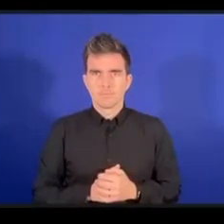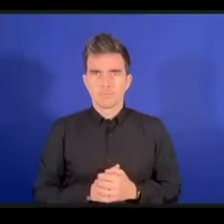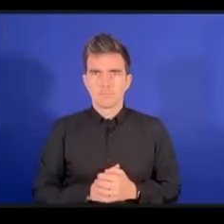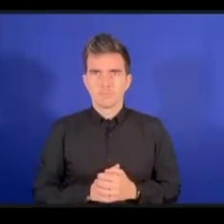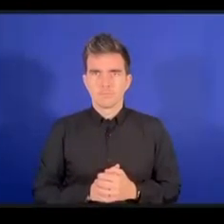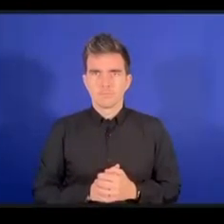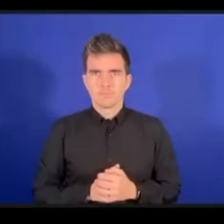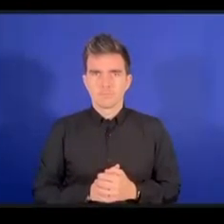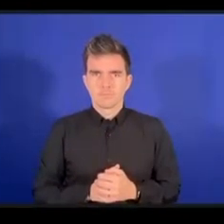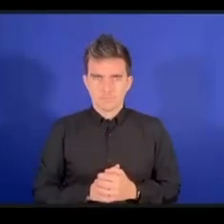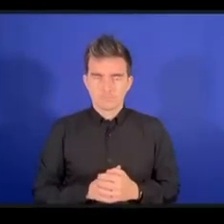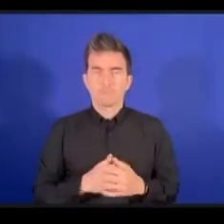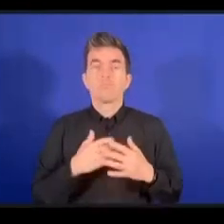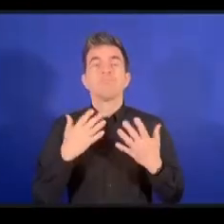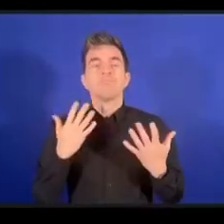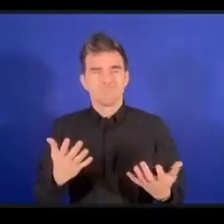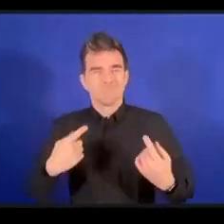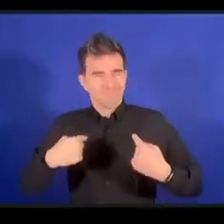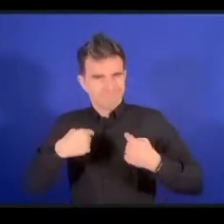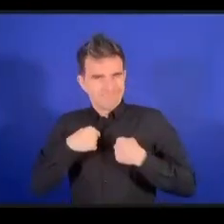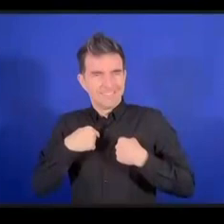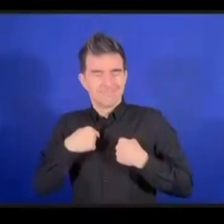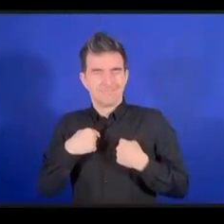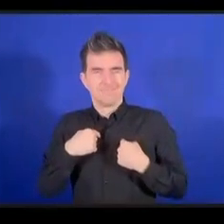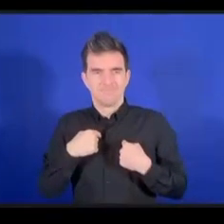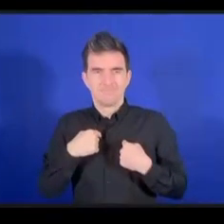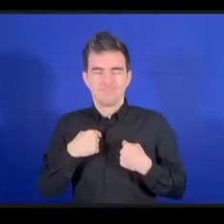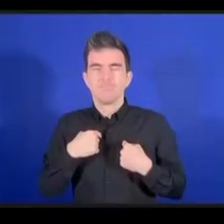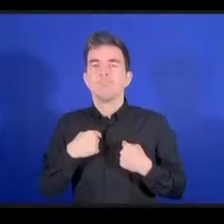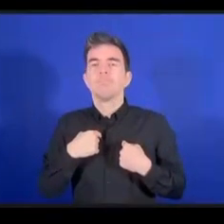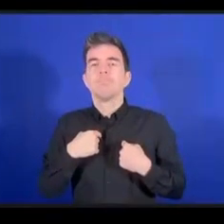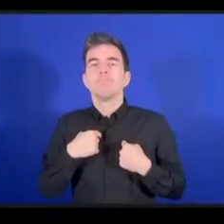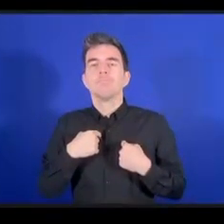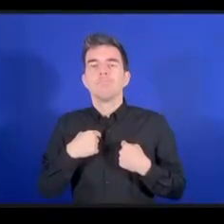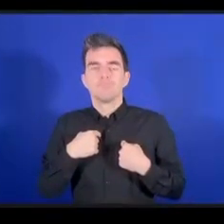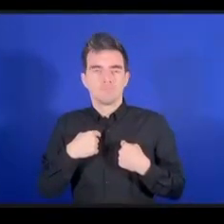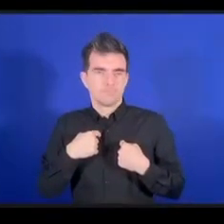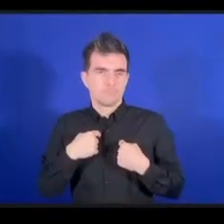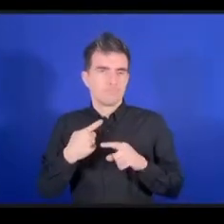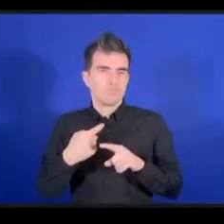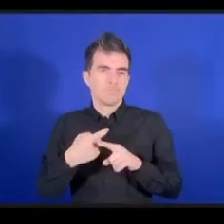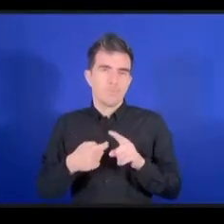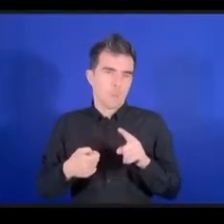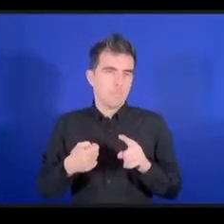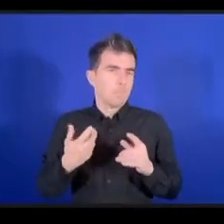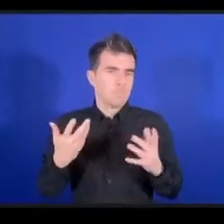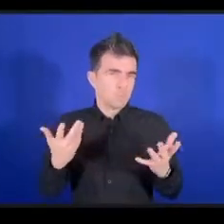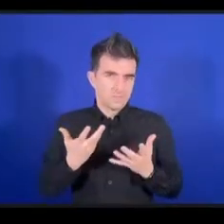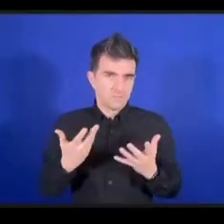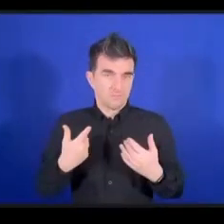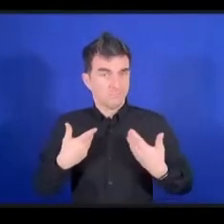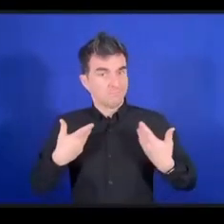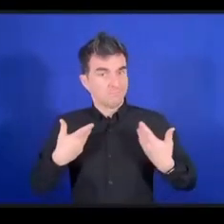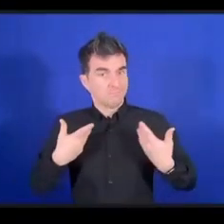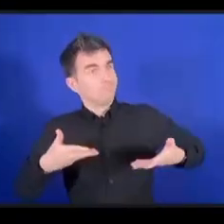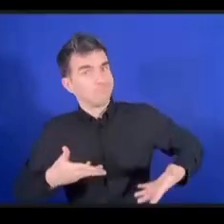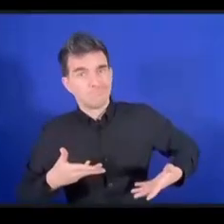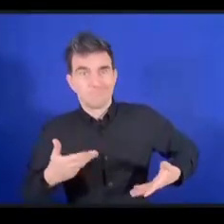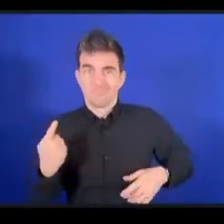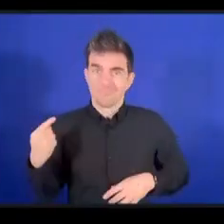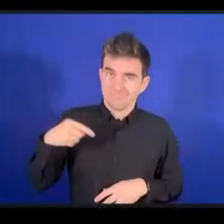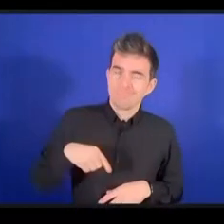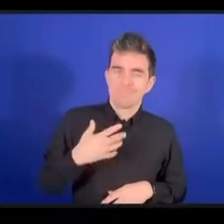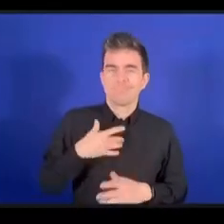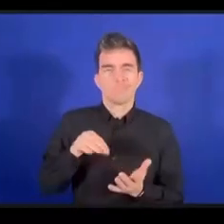wiper Steve Viper de y estoy aquí como relator pero también soy parte de